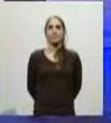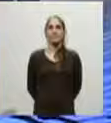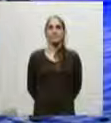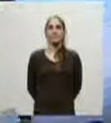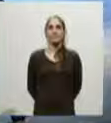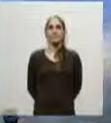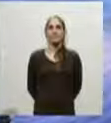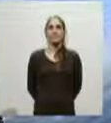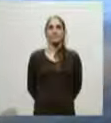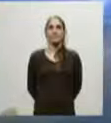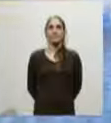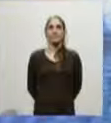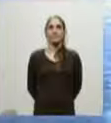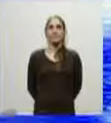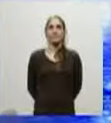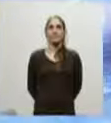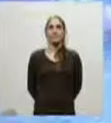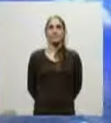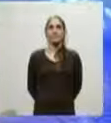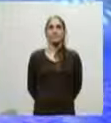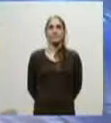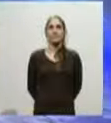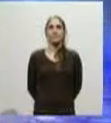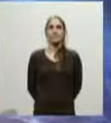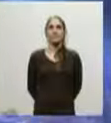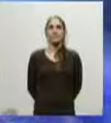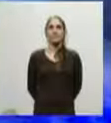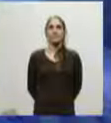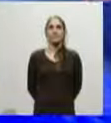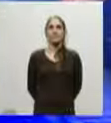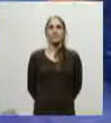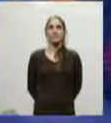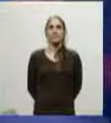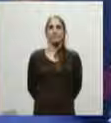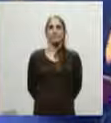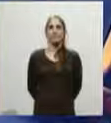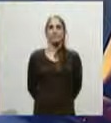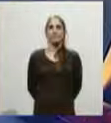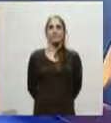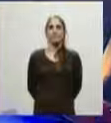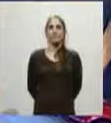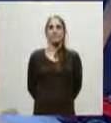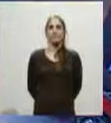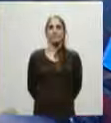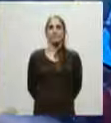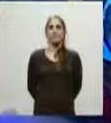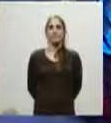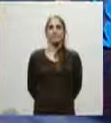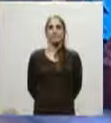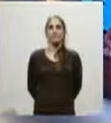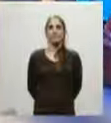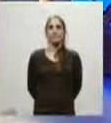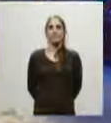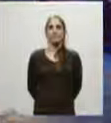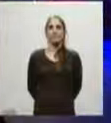operación y arrasa de todo aquello que encuentre a mi paso. Marte y Plutón alineados a